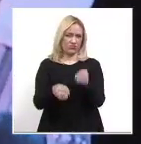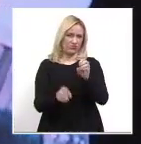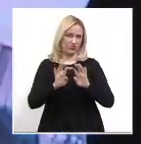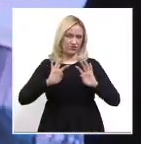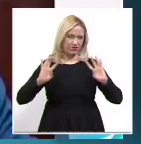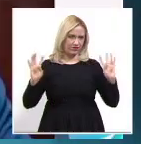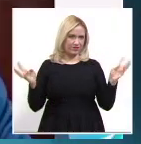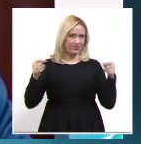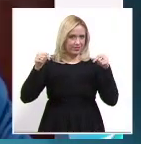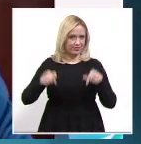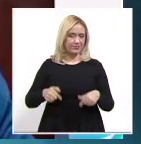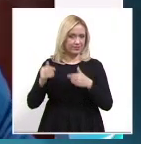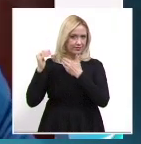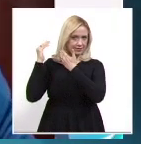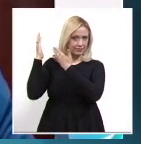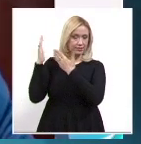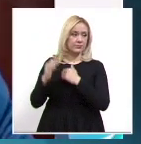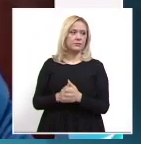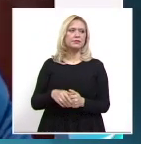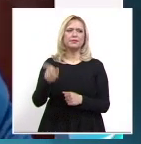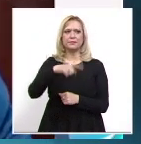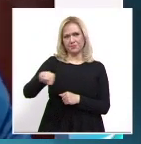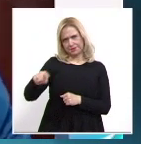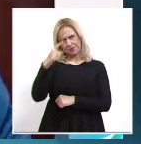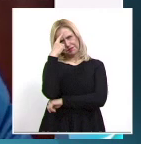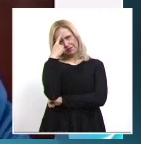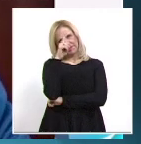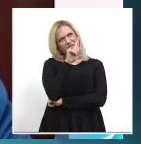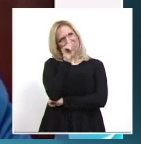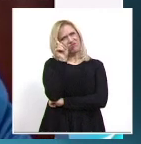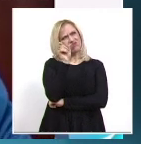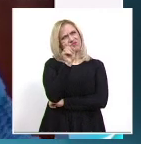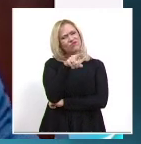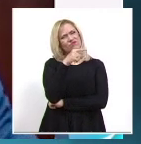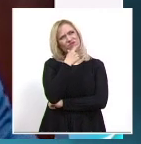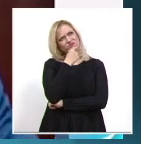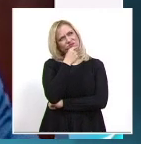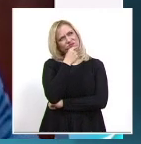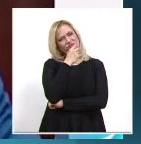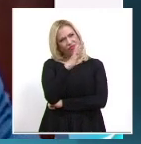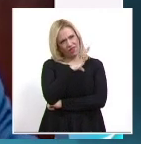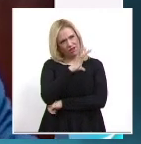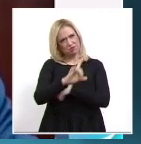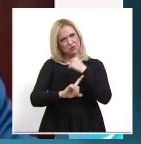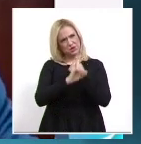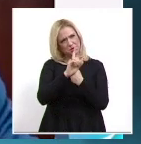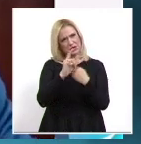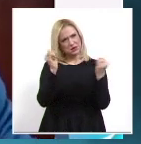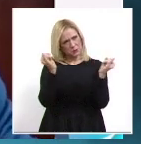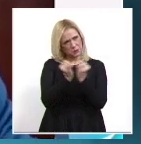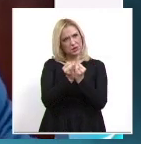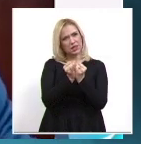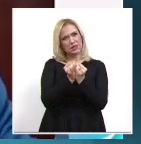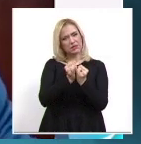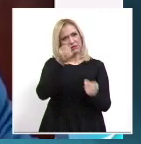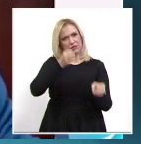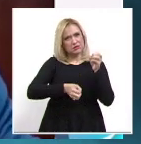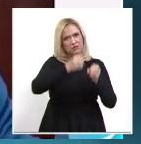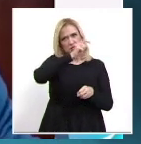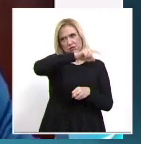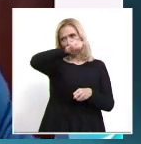Federal. Ante la pregunta, ¿existen retos comunes para las instituciones que imparten